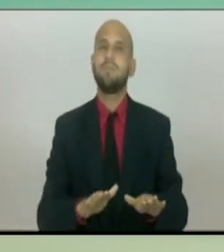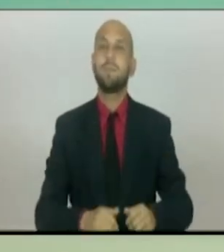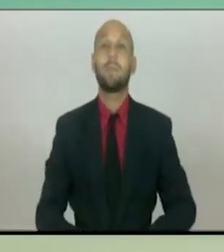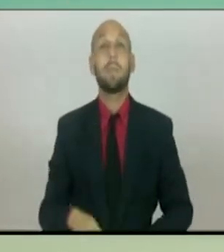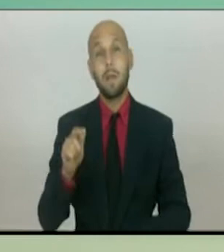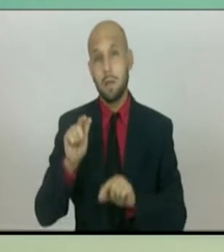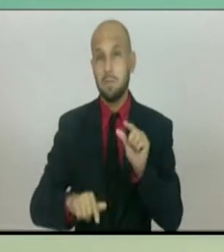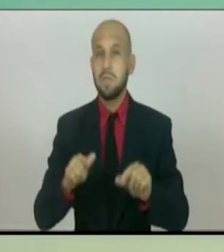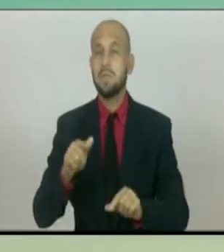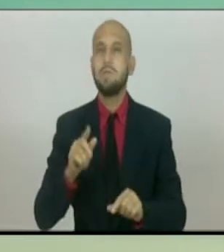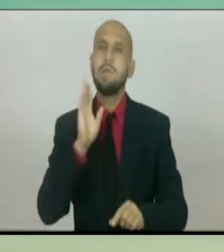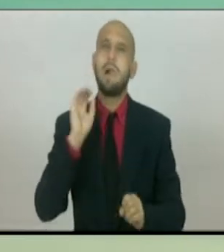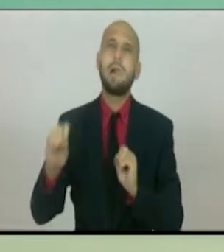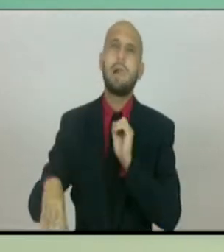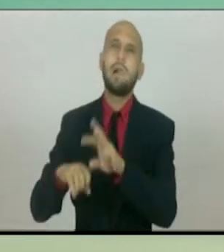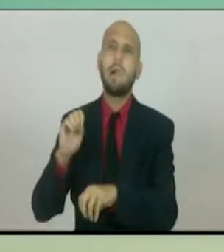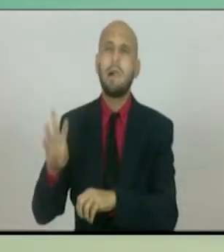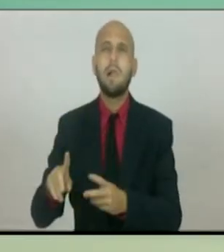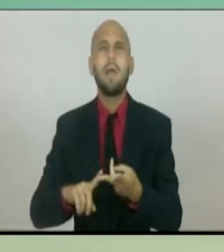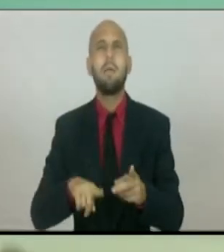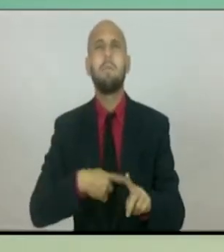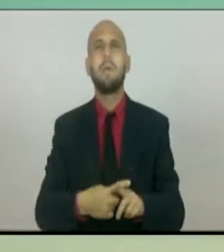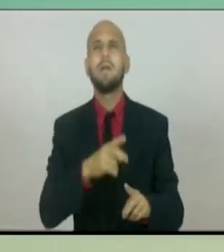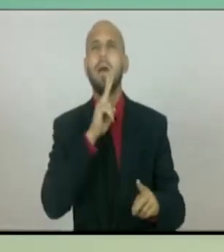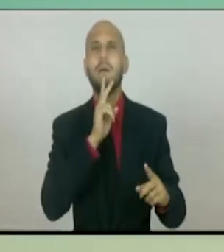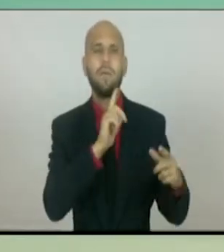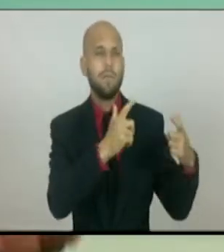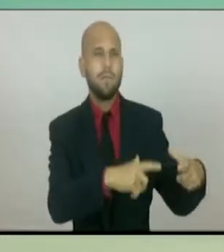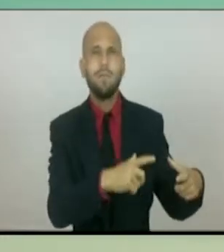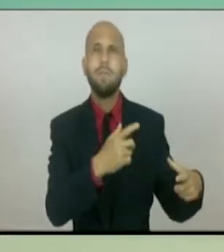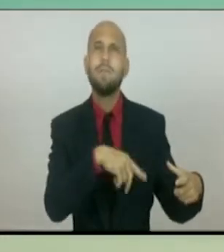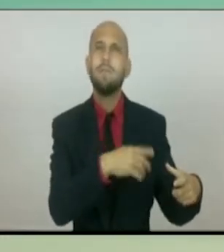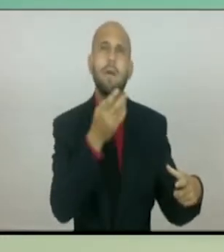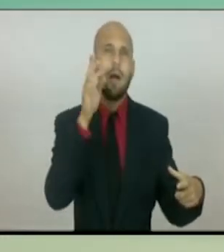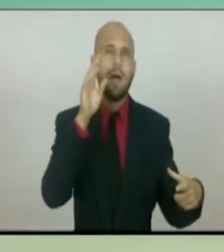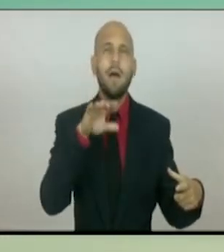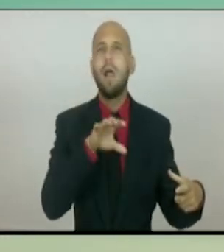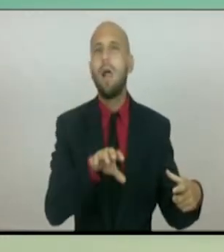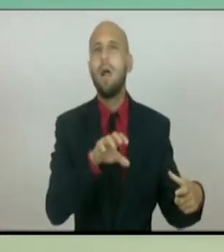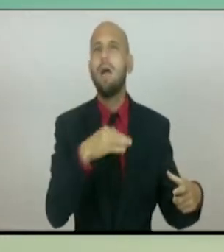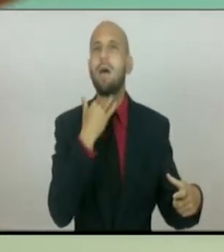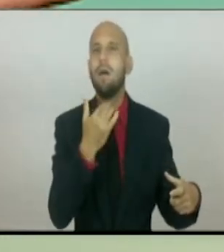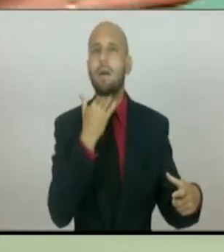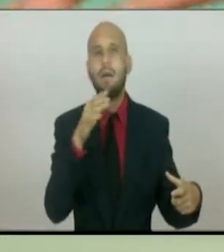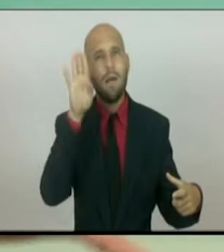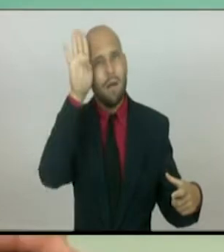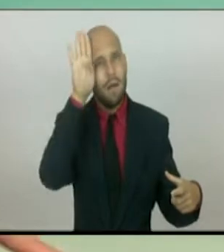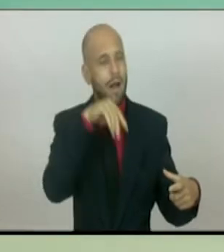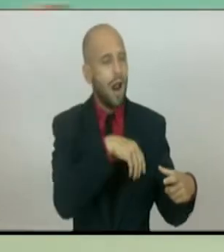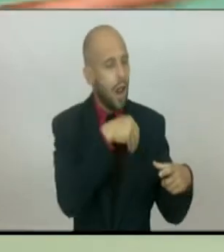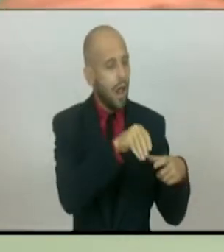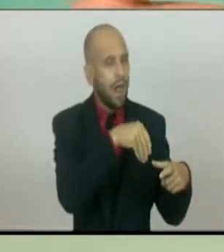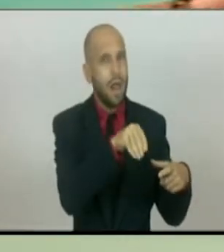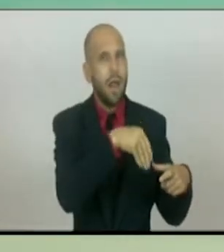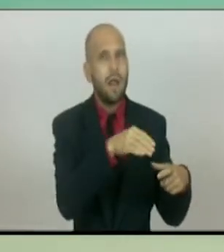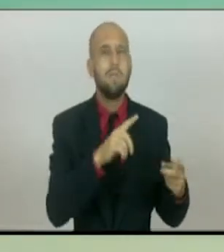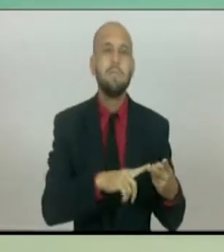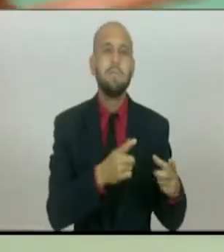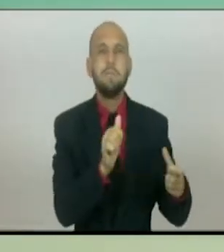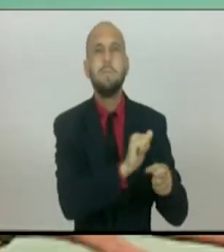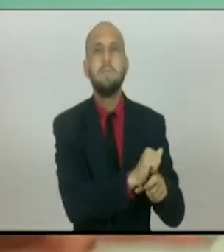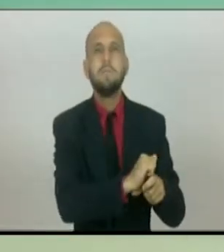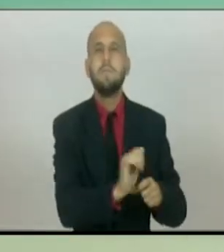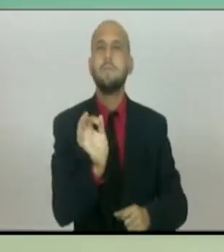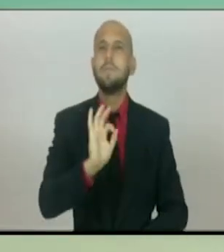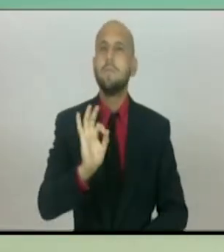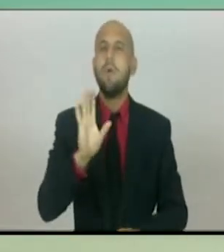de la población que no realiza siempre el autofocal, más le sumas a eso que no vimos un por ciento, dígase un 10,